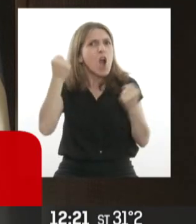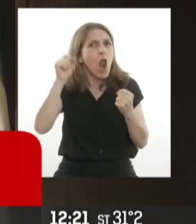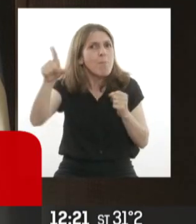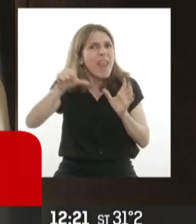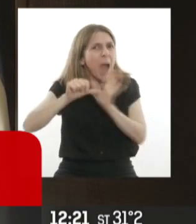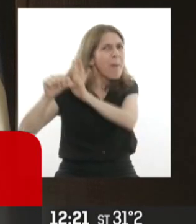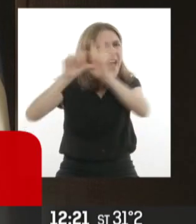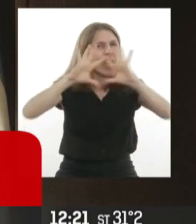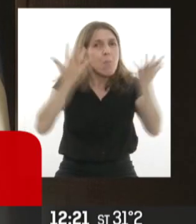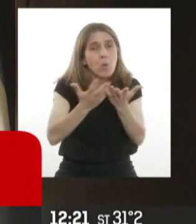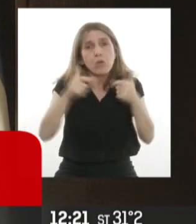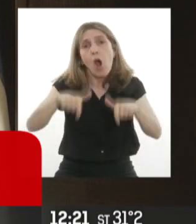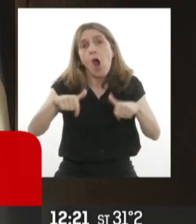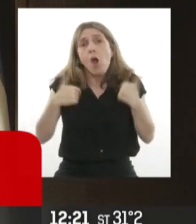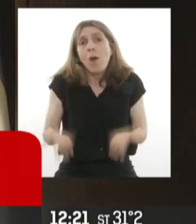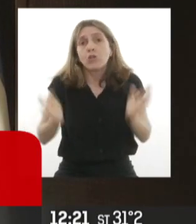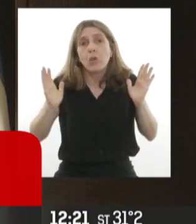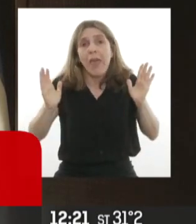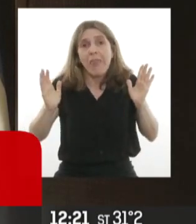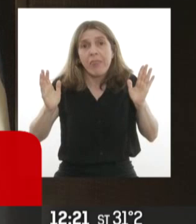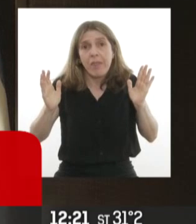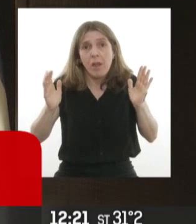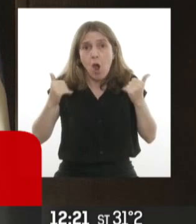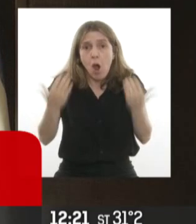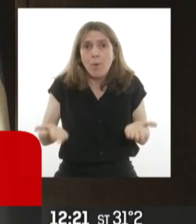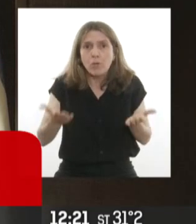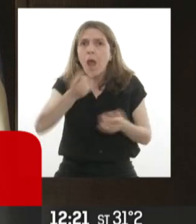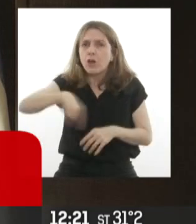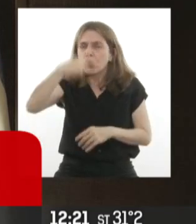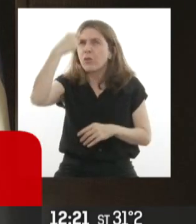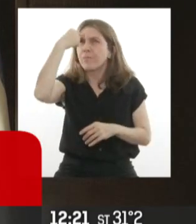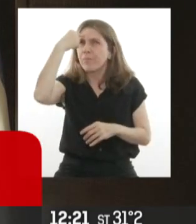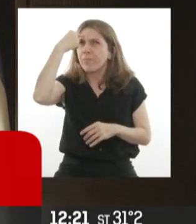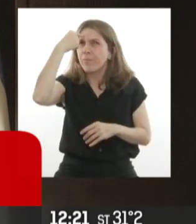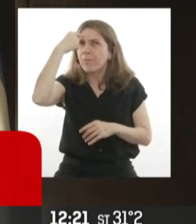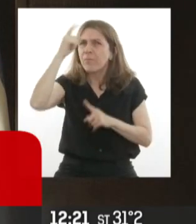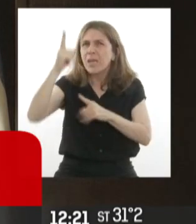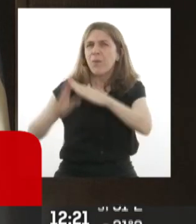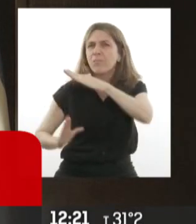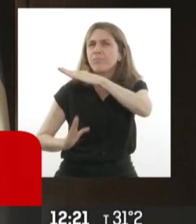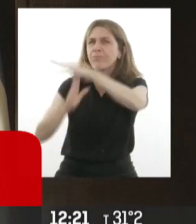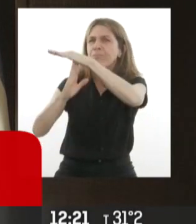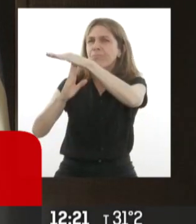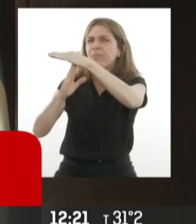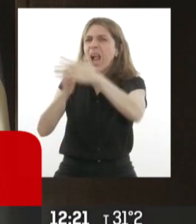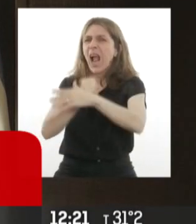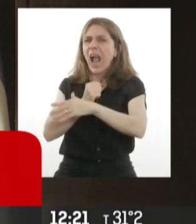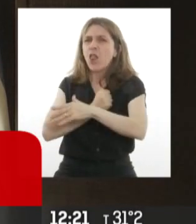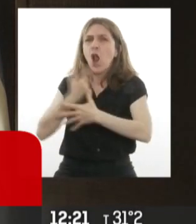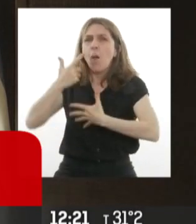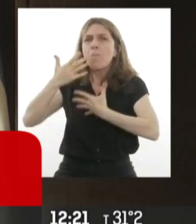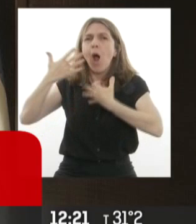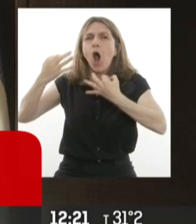Y es tal vez una gran oportunidad tener en cuenta lo que un líder moral dice, como el